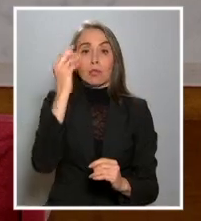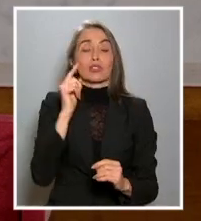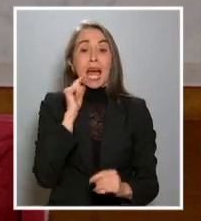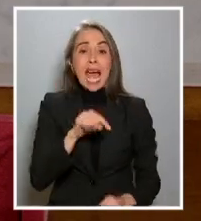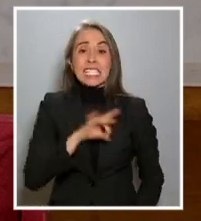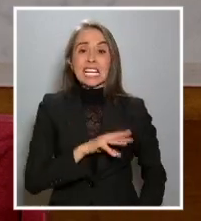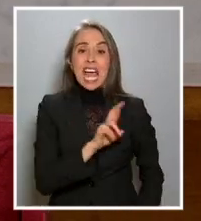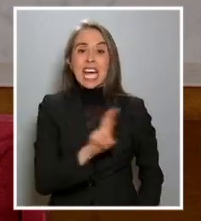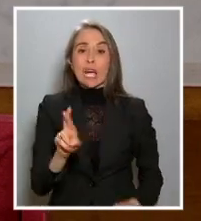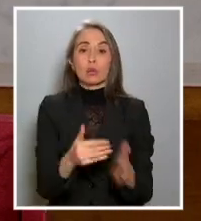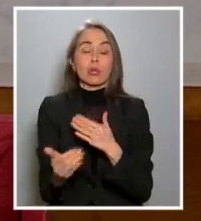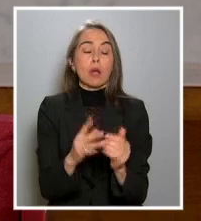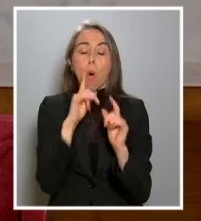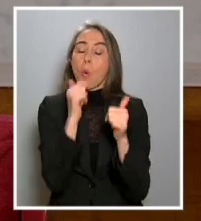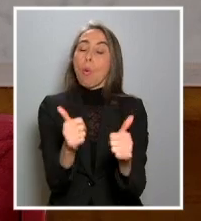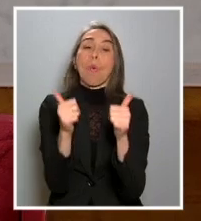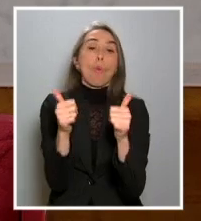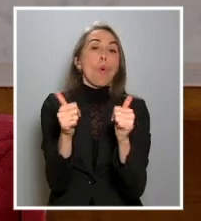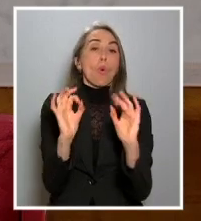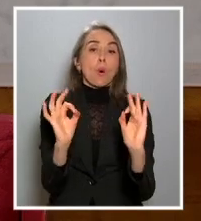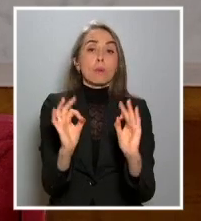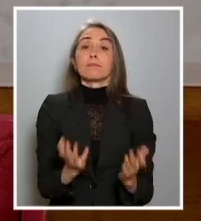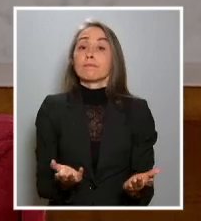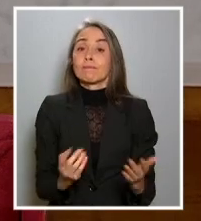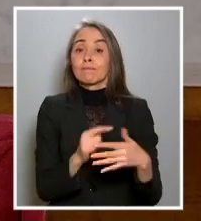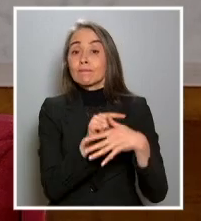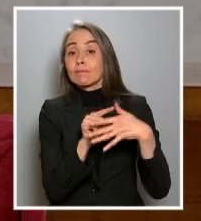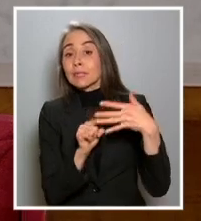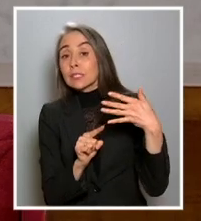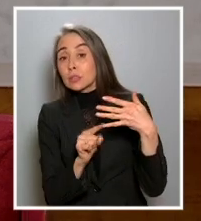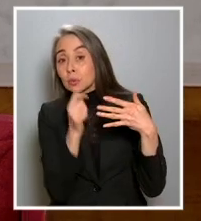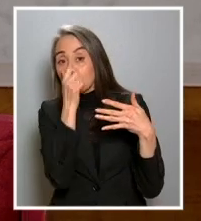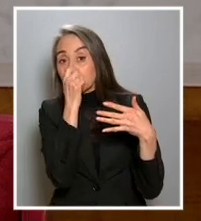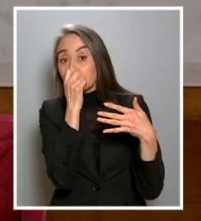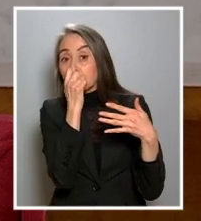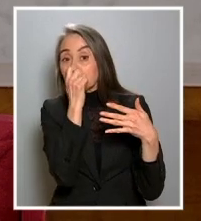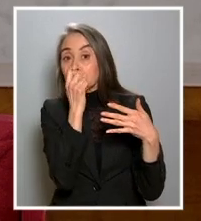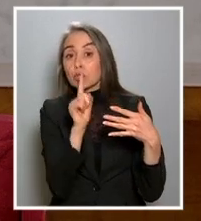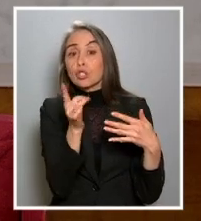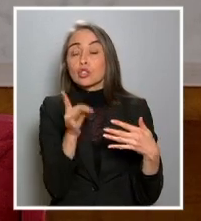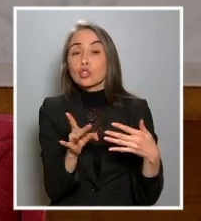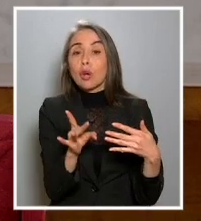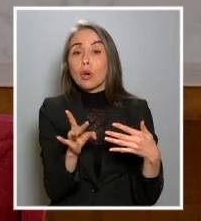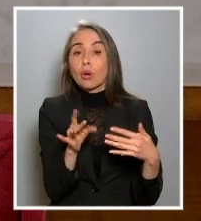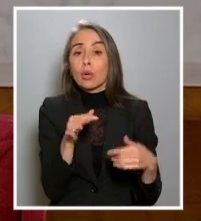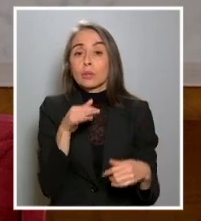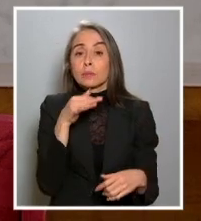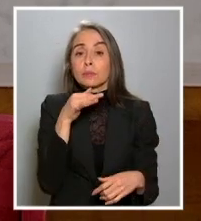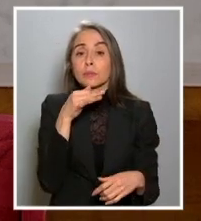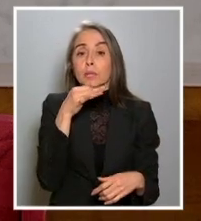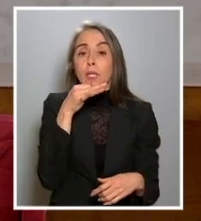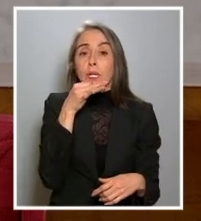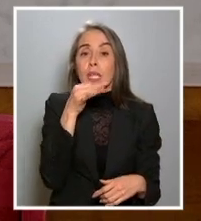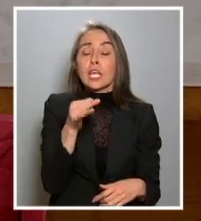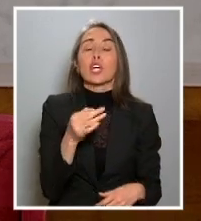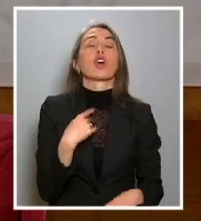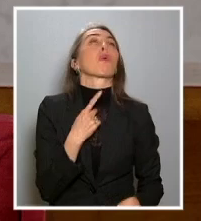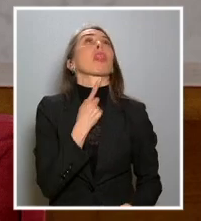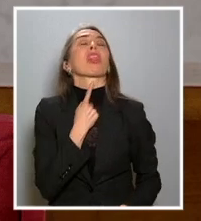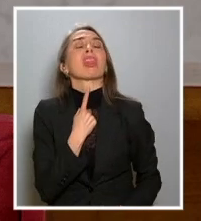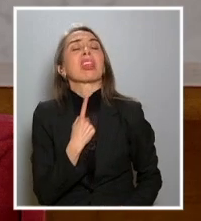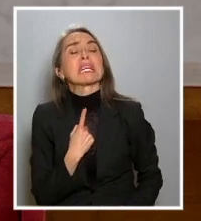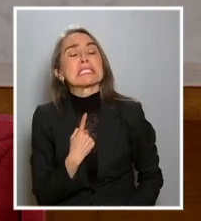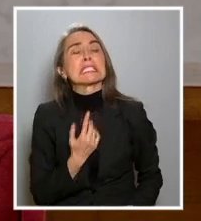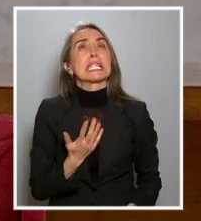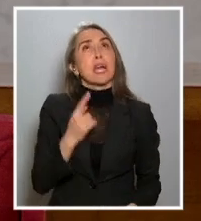extraordinarios. Pero esto no es solamente una expresión de deseo